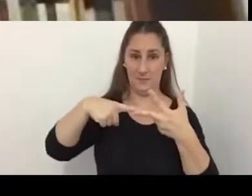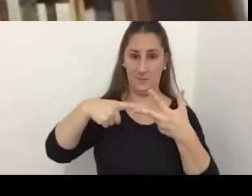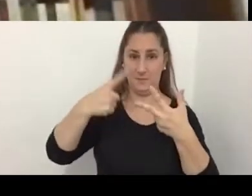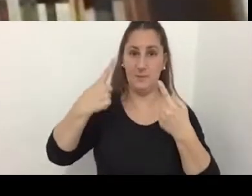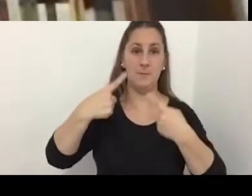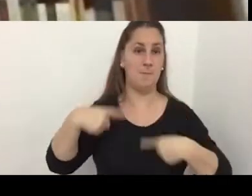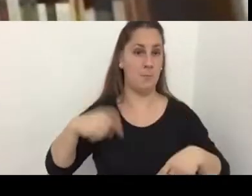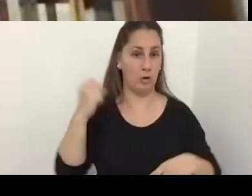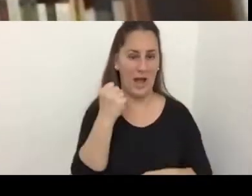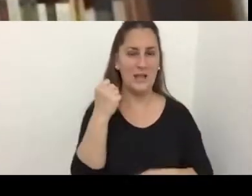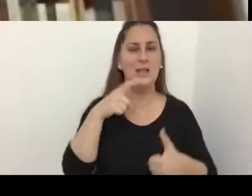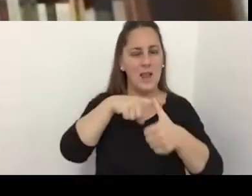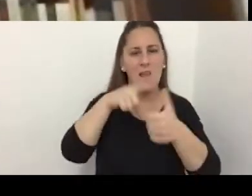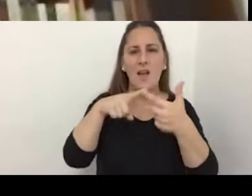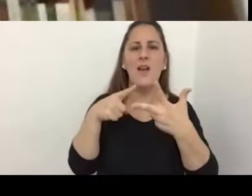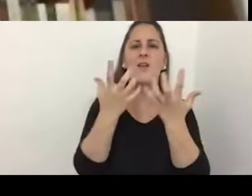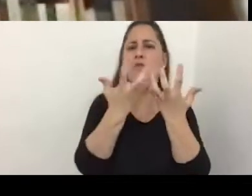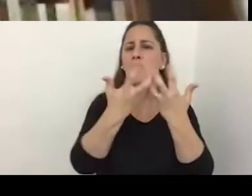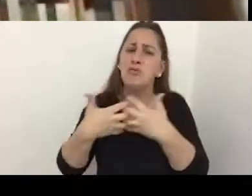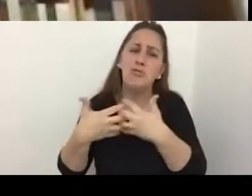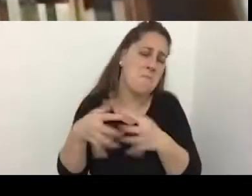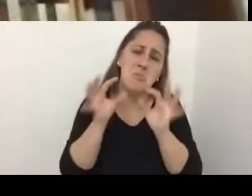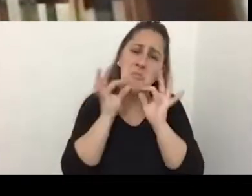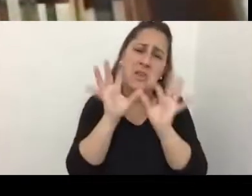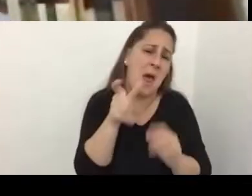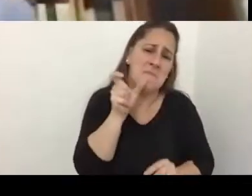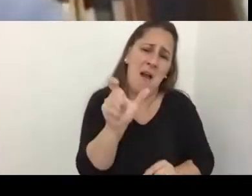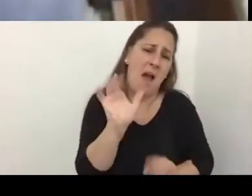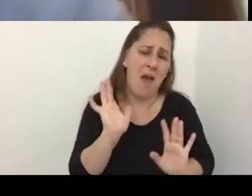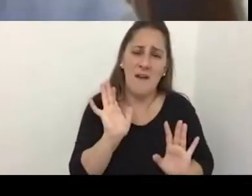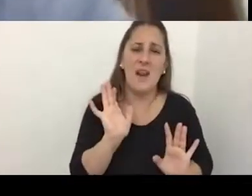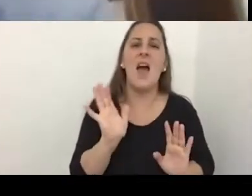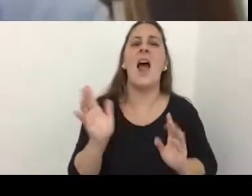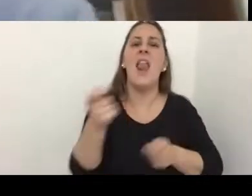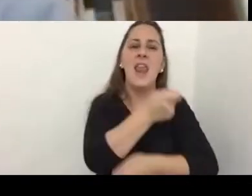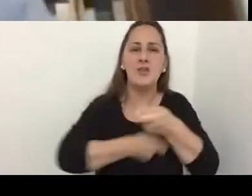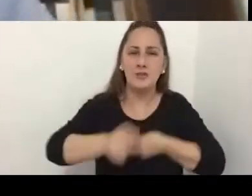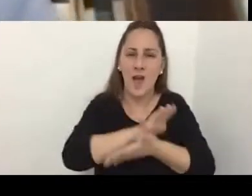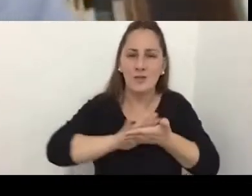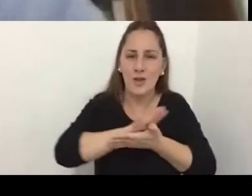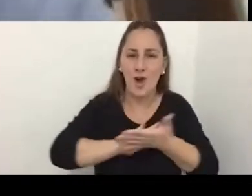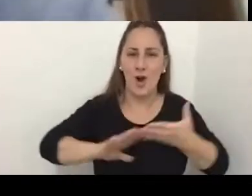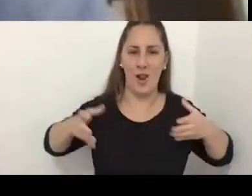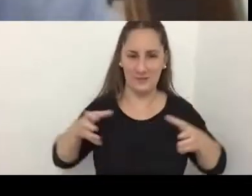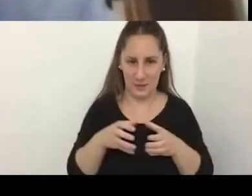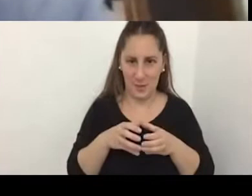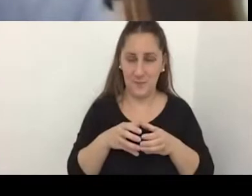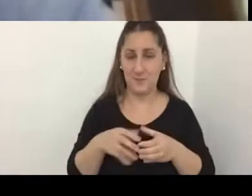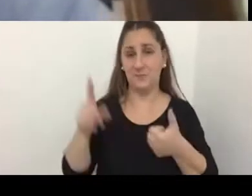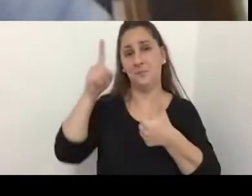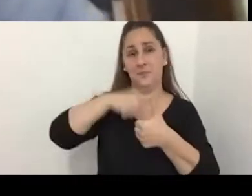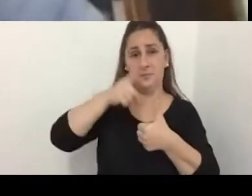y 3 funciones, como ustedes prefieran decirle, que cumple la negociación colectiva. Una es